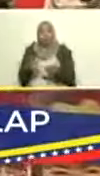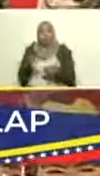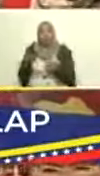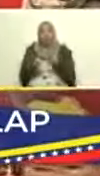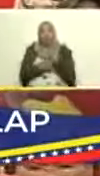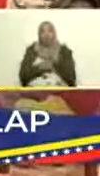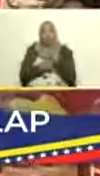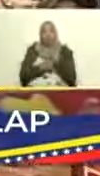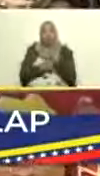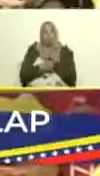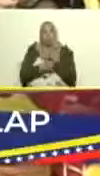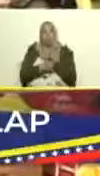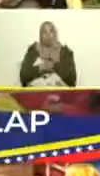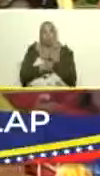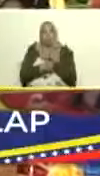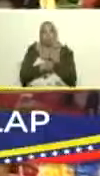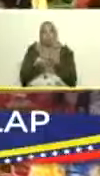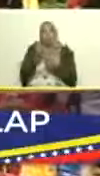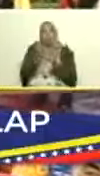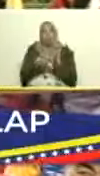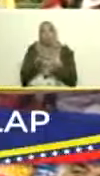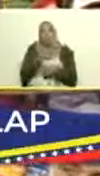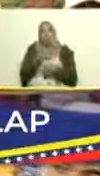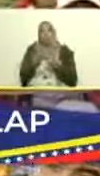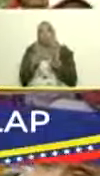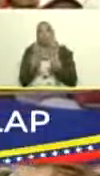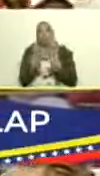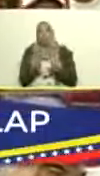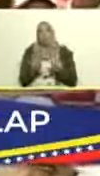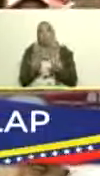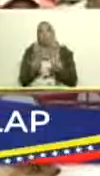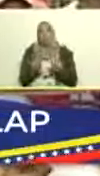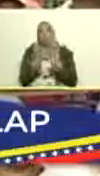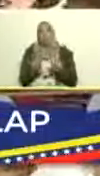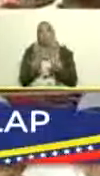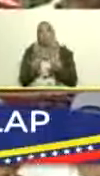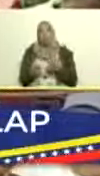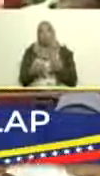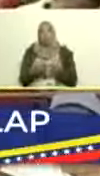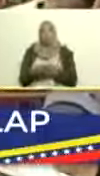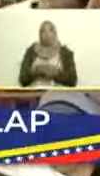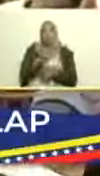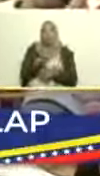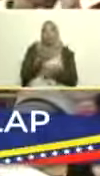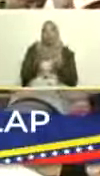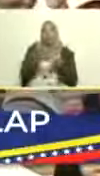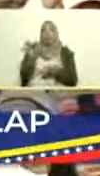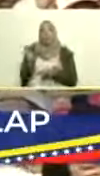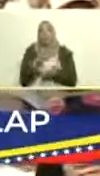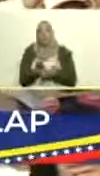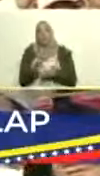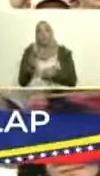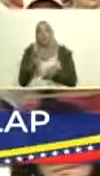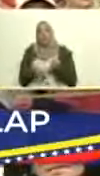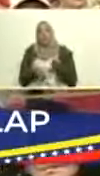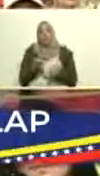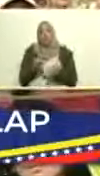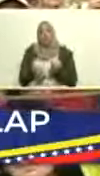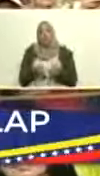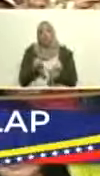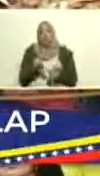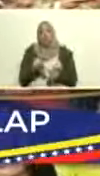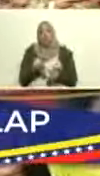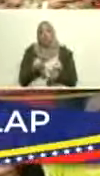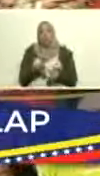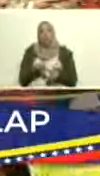Y así fuimos, año 2019. Llegamos a un 46% de abastecimiento.